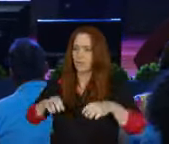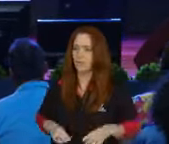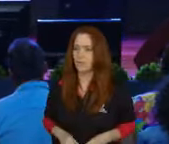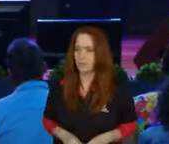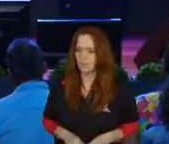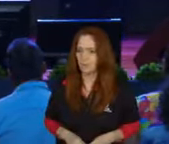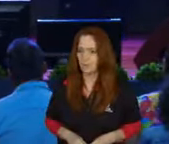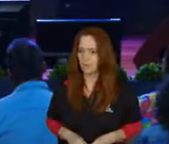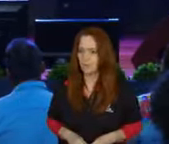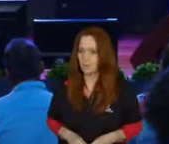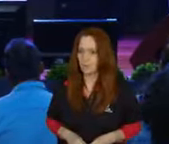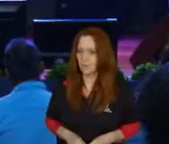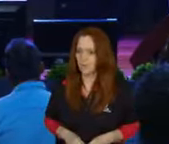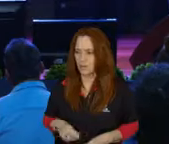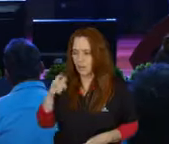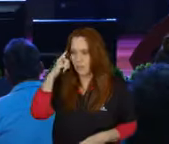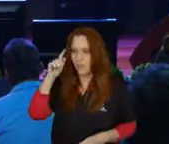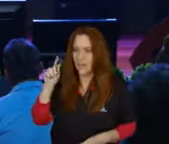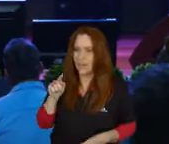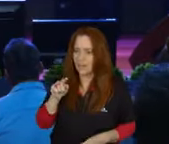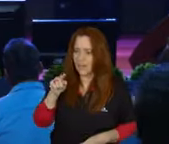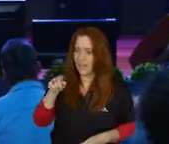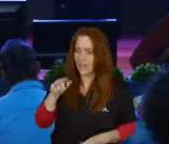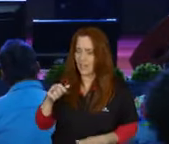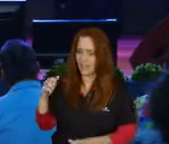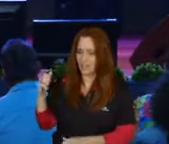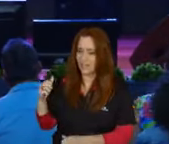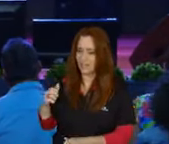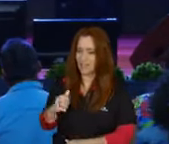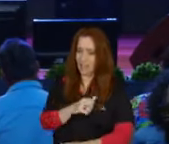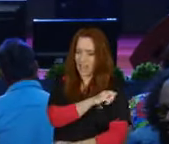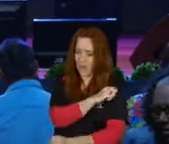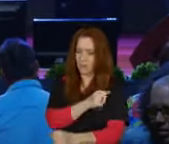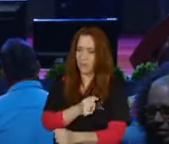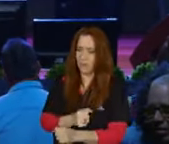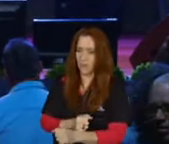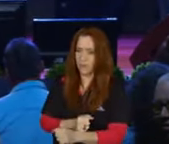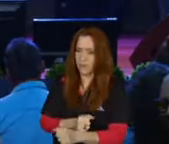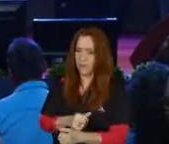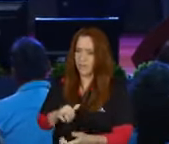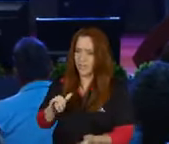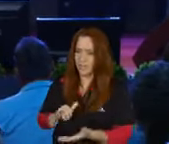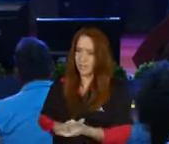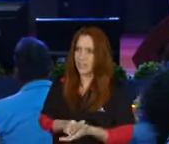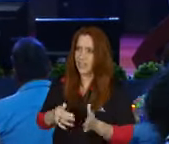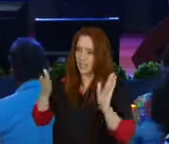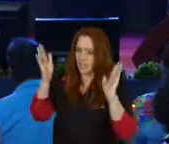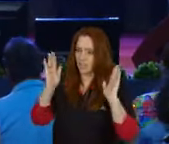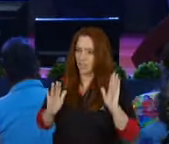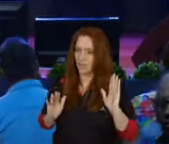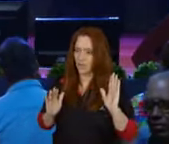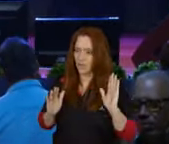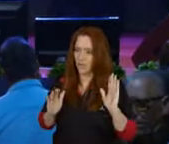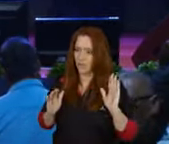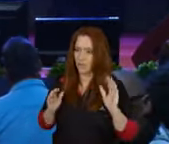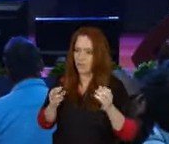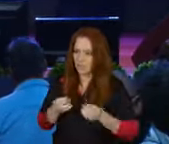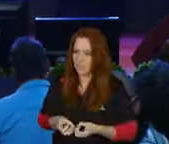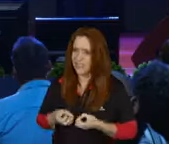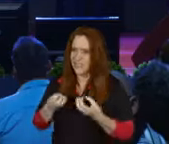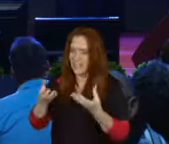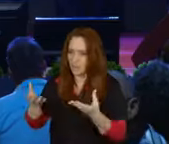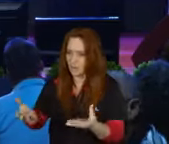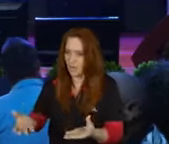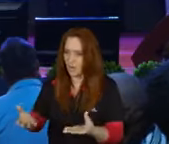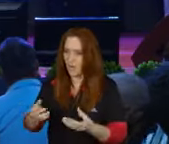Para que esa autoridad que Dios te ha dado, porque ya te la dio, ya te la dio, ya te la dio. Dios te dio todo poder y autoridad para hollar serpientes y